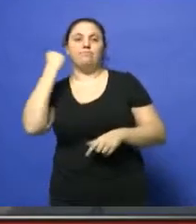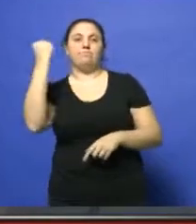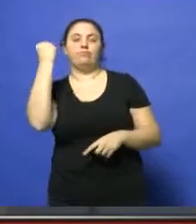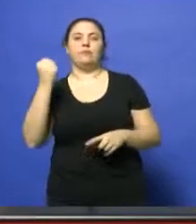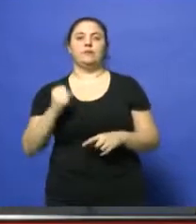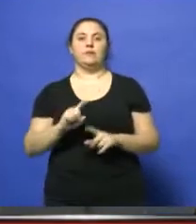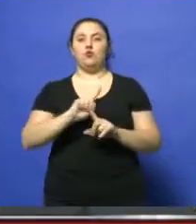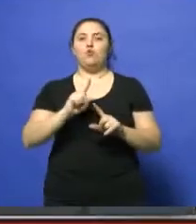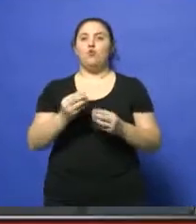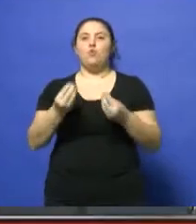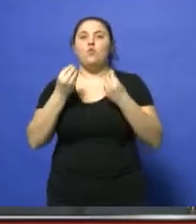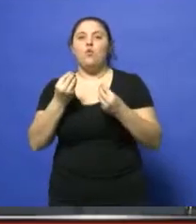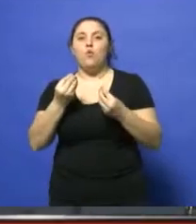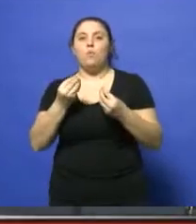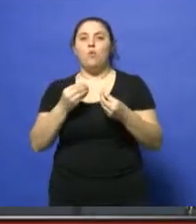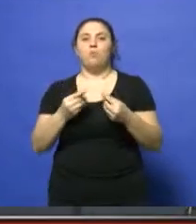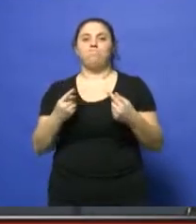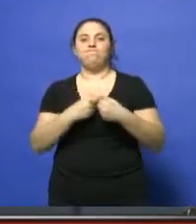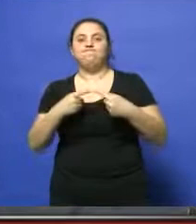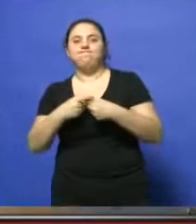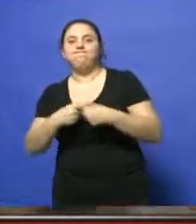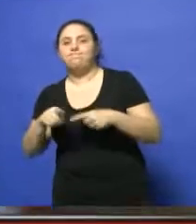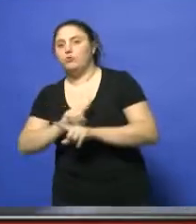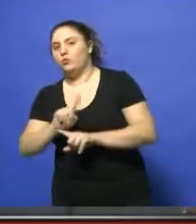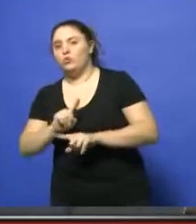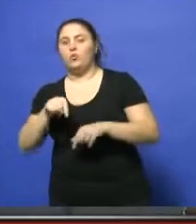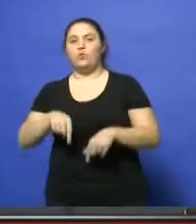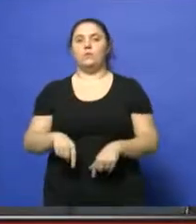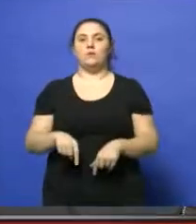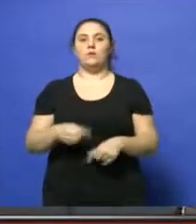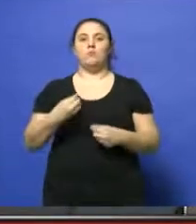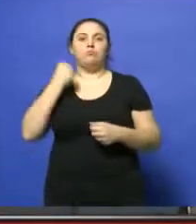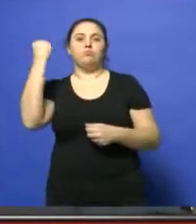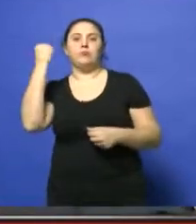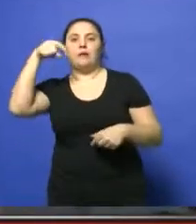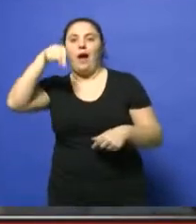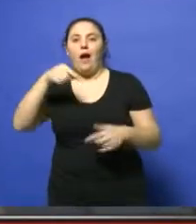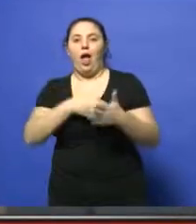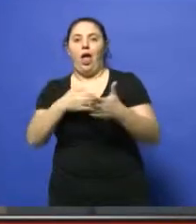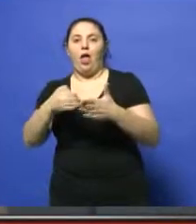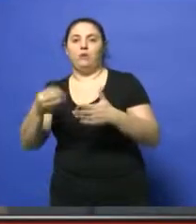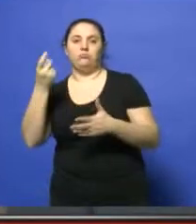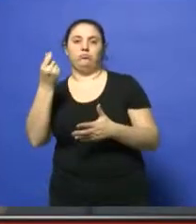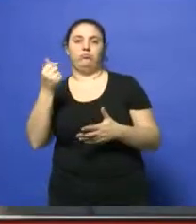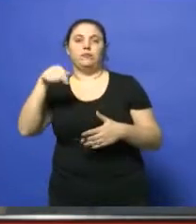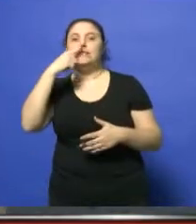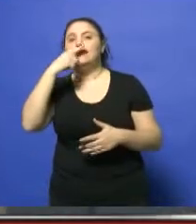es cómo se mantienen relaciones contractuales, lo importante es cómo tenemos un servicio de estacionamiento medido que cumpla los intereses que la ciudad tiene que tener.